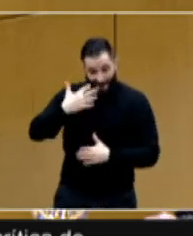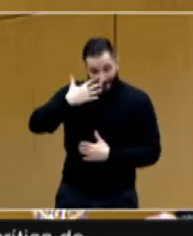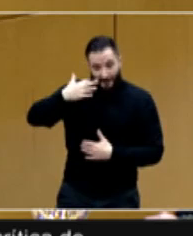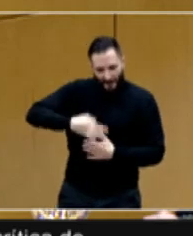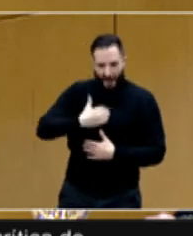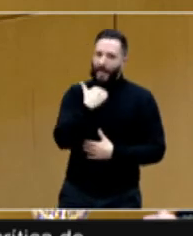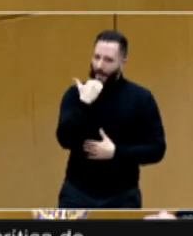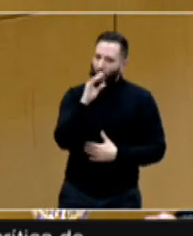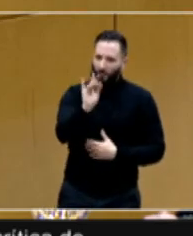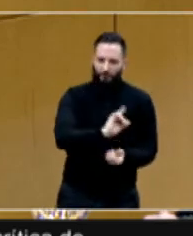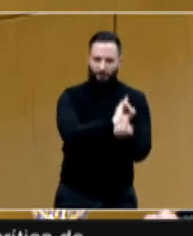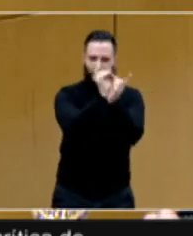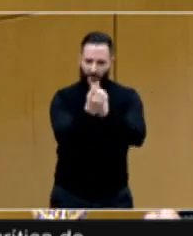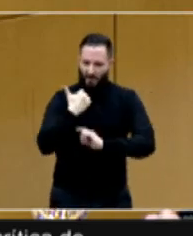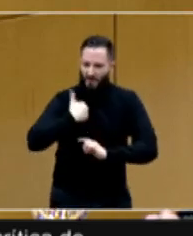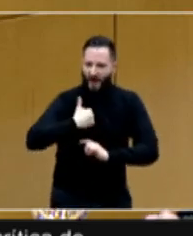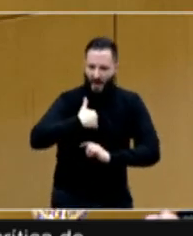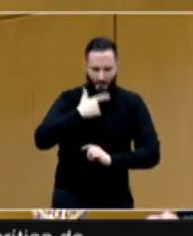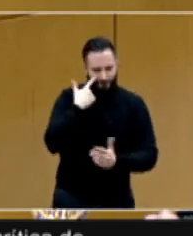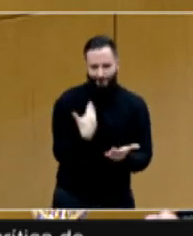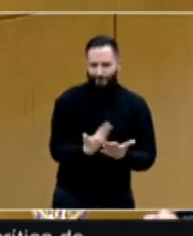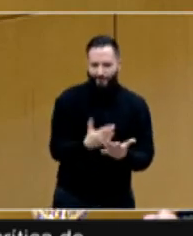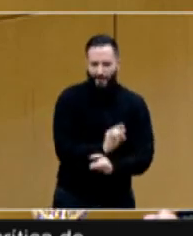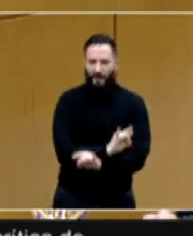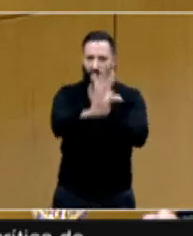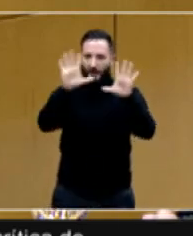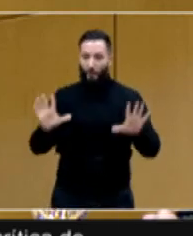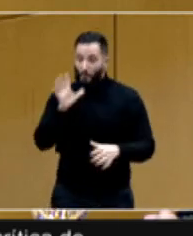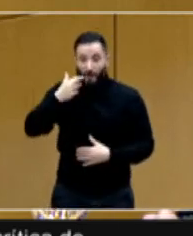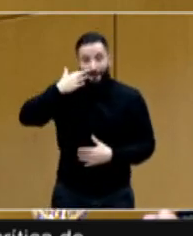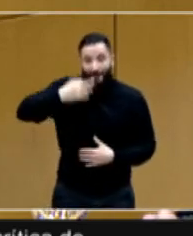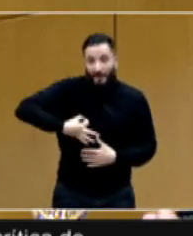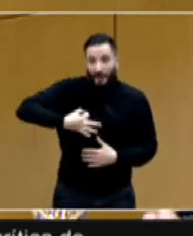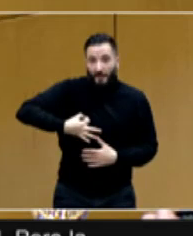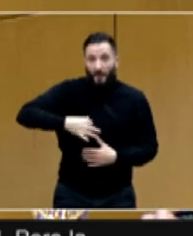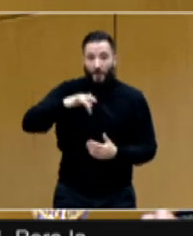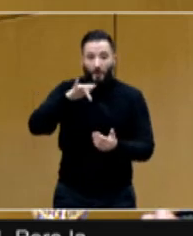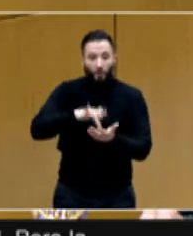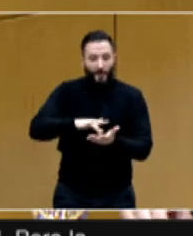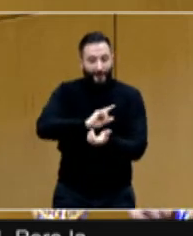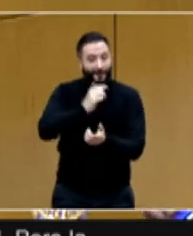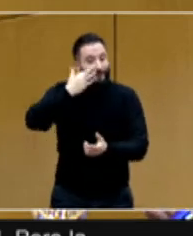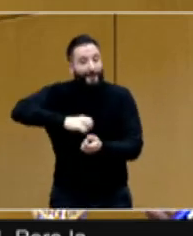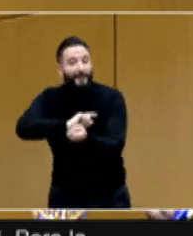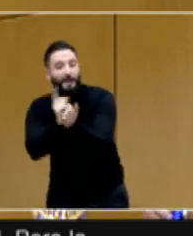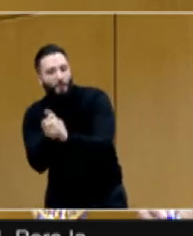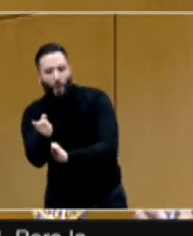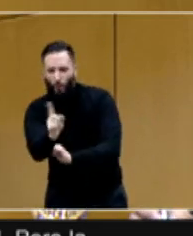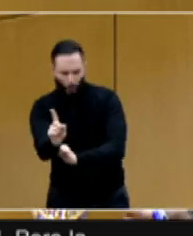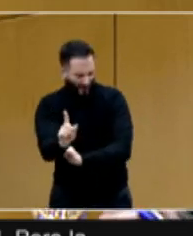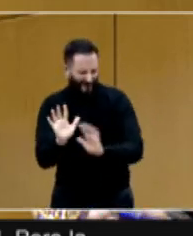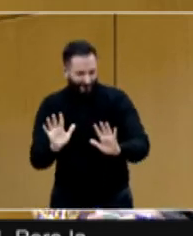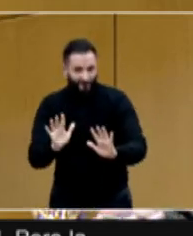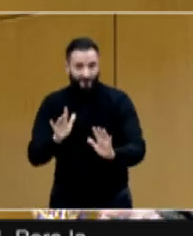cambia creo que la mesa anterior era una expresión muy clara de que la realidad cambia porque no es que haya cambiado la realidad quizás esto es mal expresado por mí